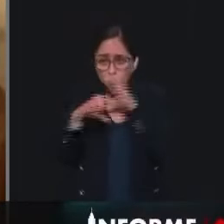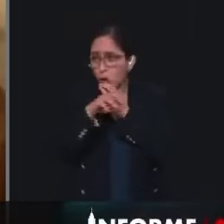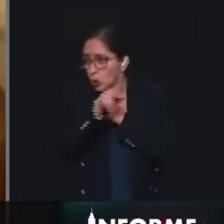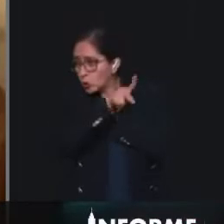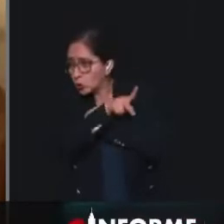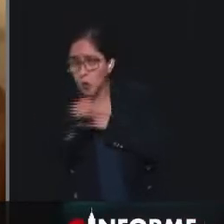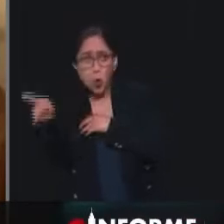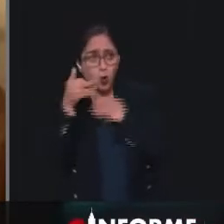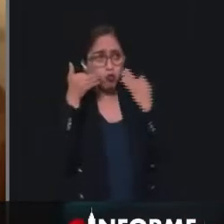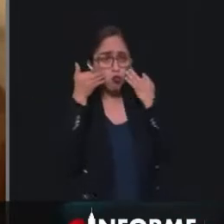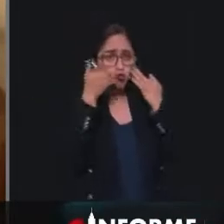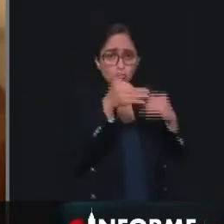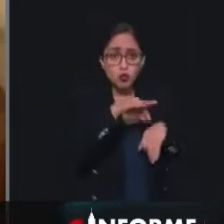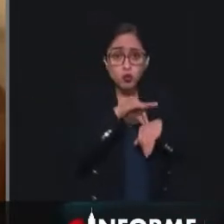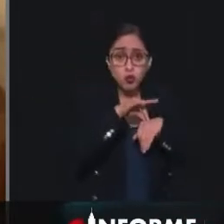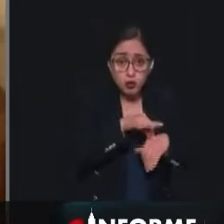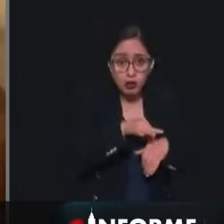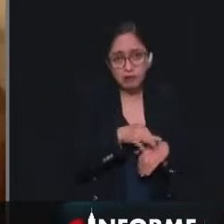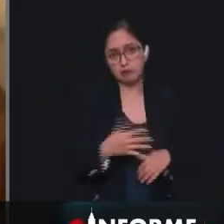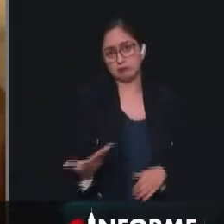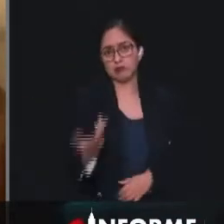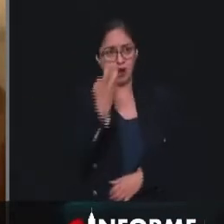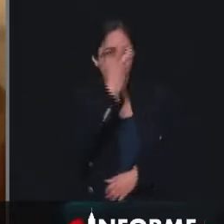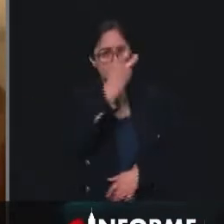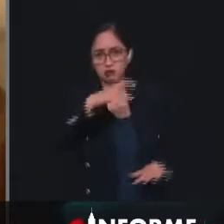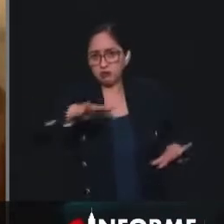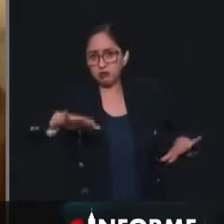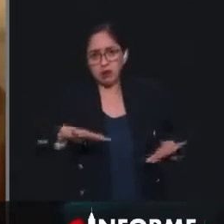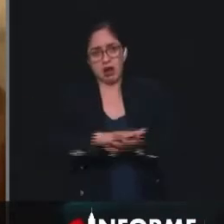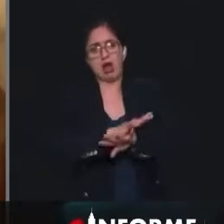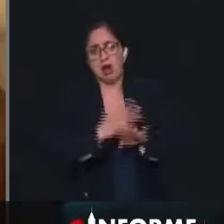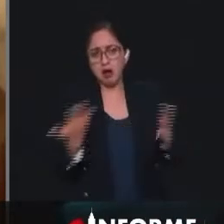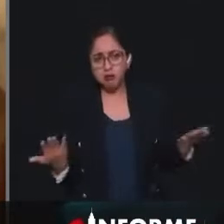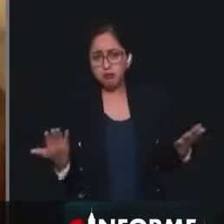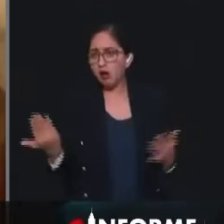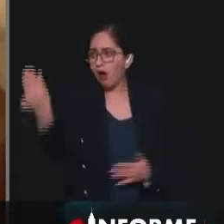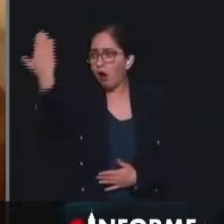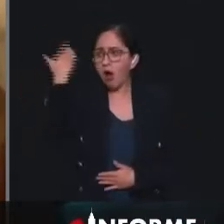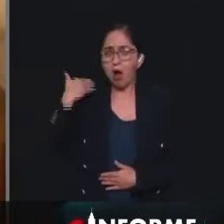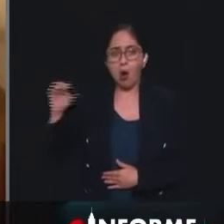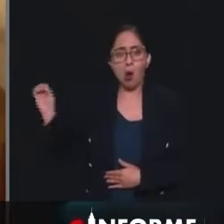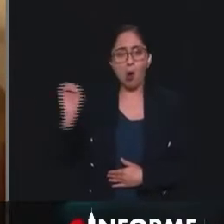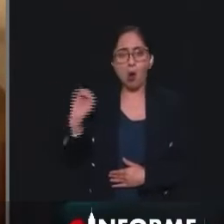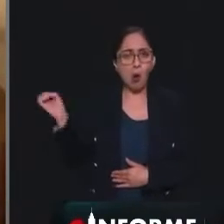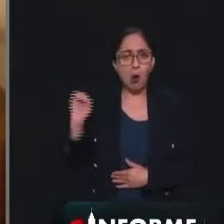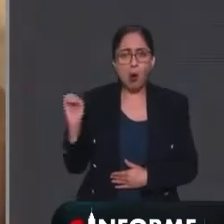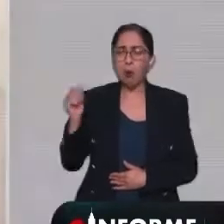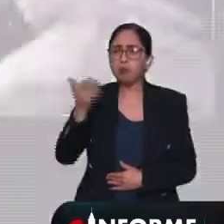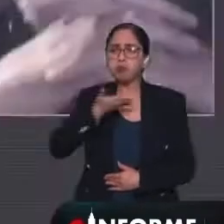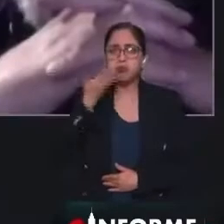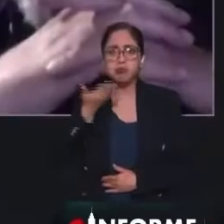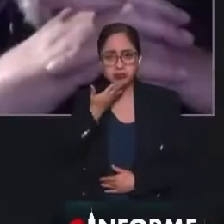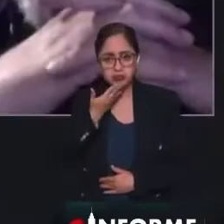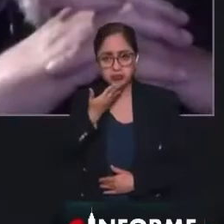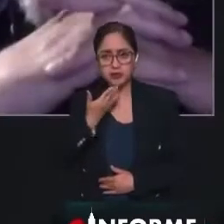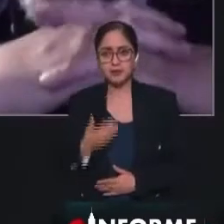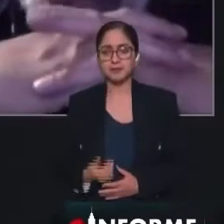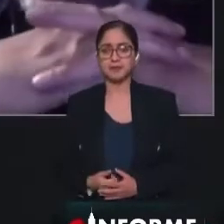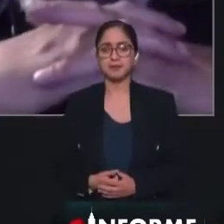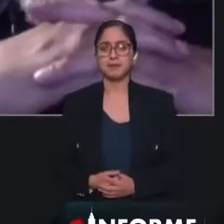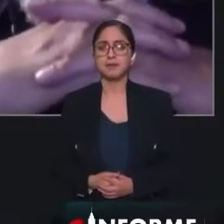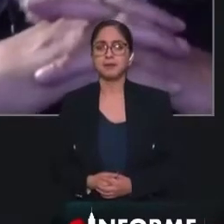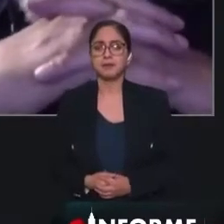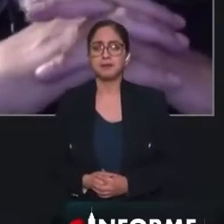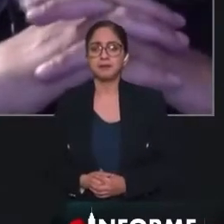que es una parte del cambio más notorio que podemos ver en nuestras vidas cotidianas. A ver, quisiera abundar